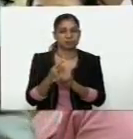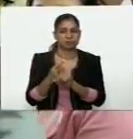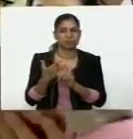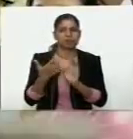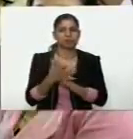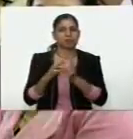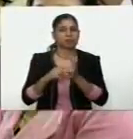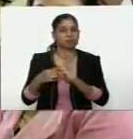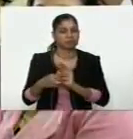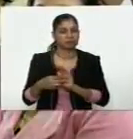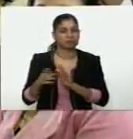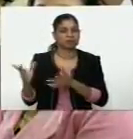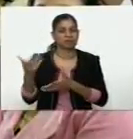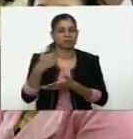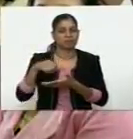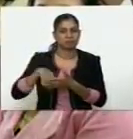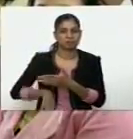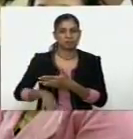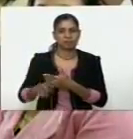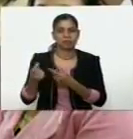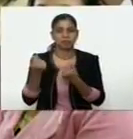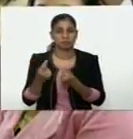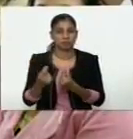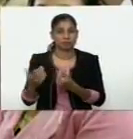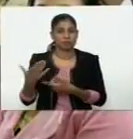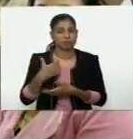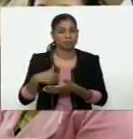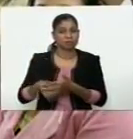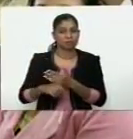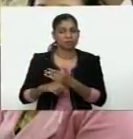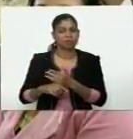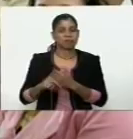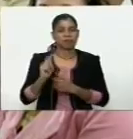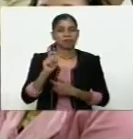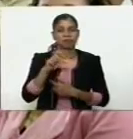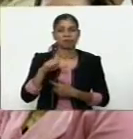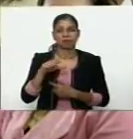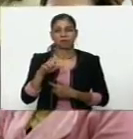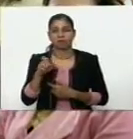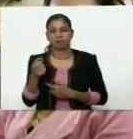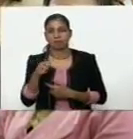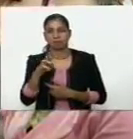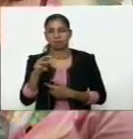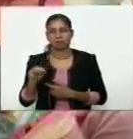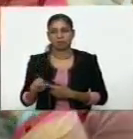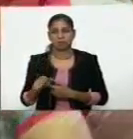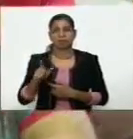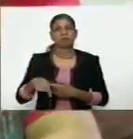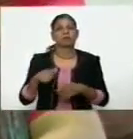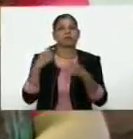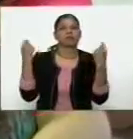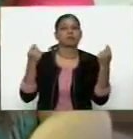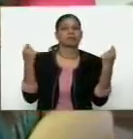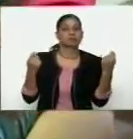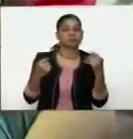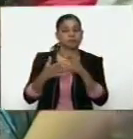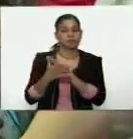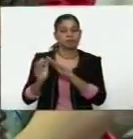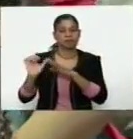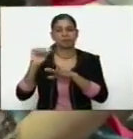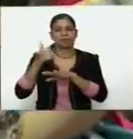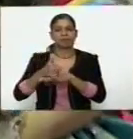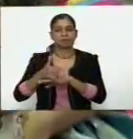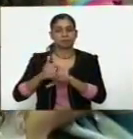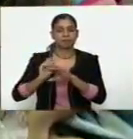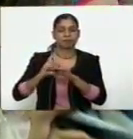lo que significa la capitalización de inversiones. Y Telegram celebraba, porque sin duda alguna se podía convertir en el ICO más